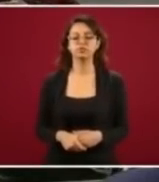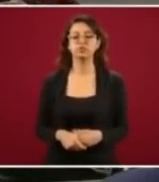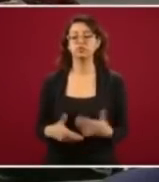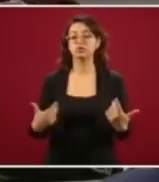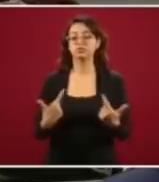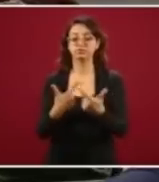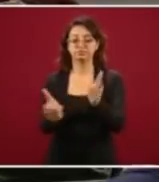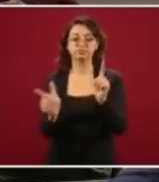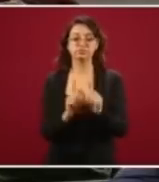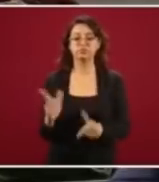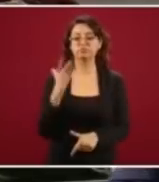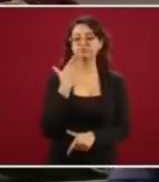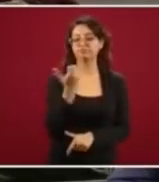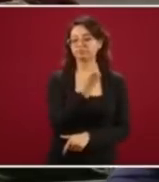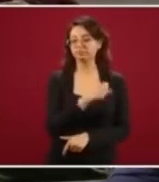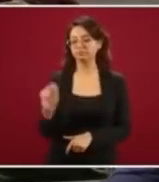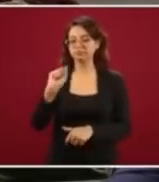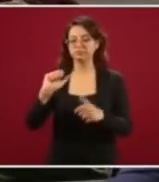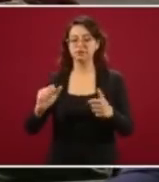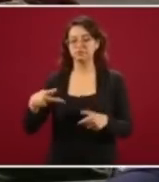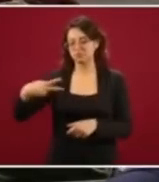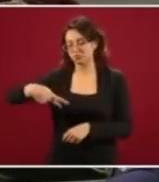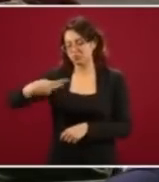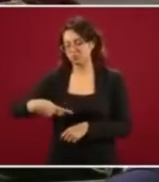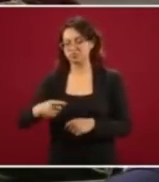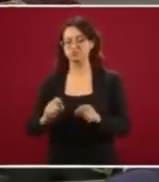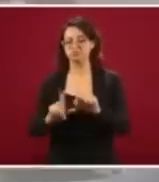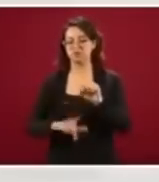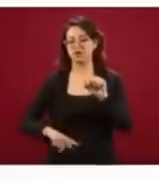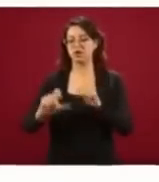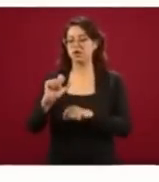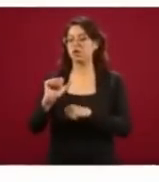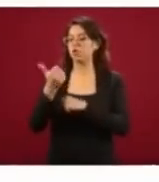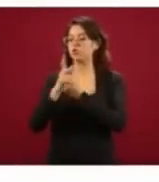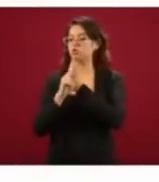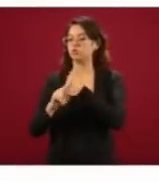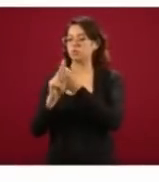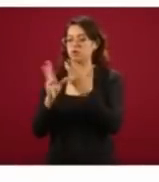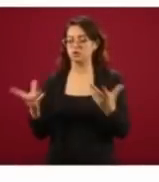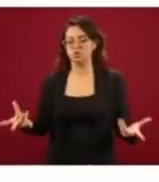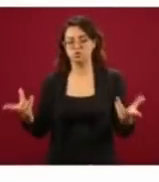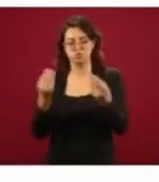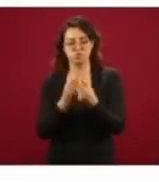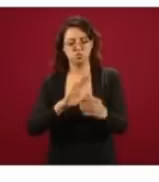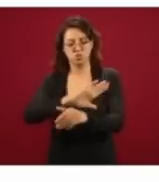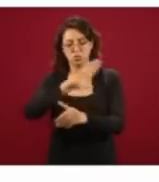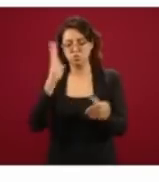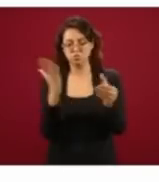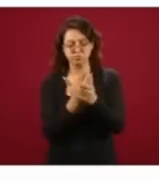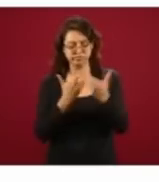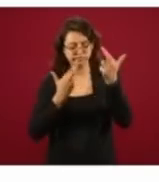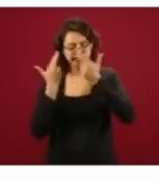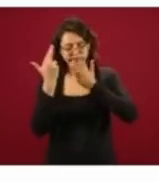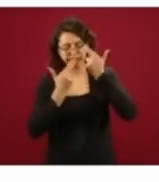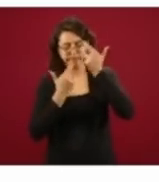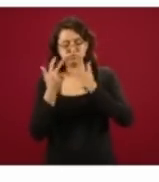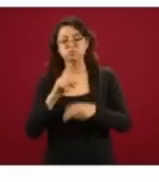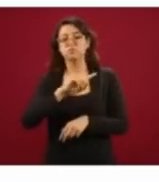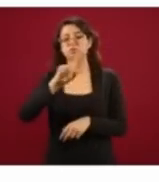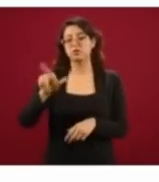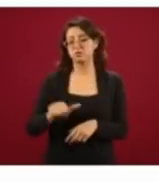y extranjeros analizó el expediente único, realizó una visita técnica en agosto